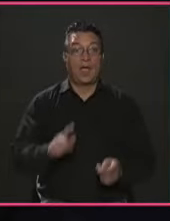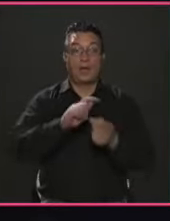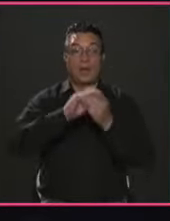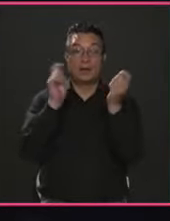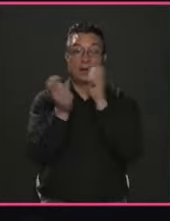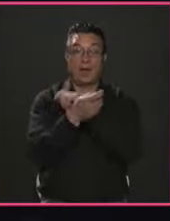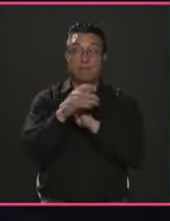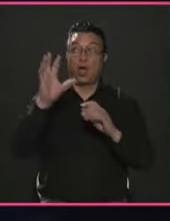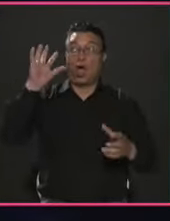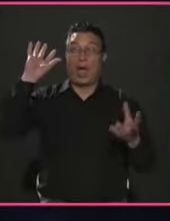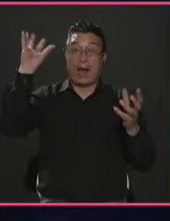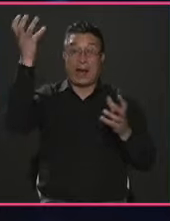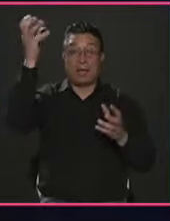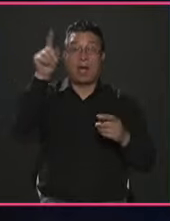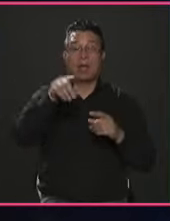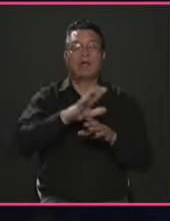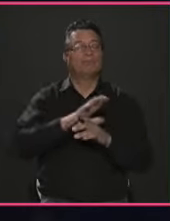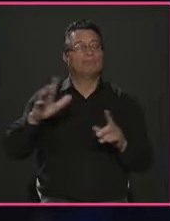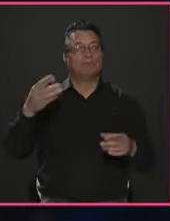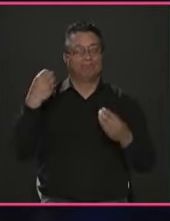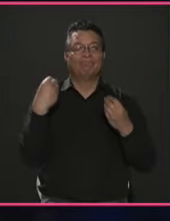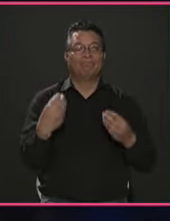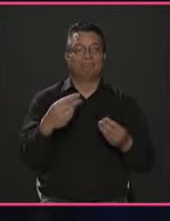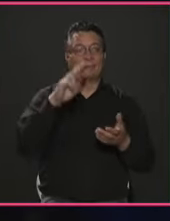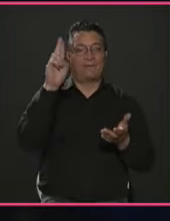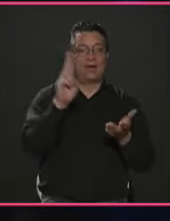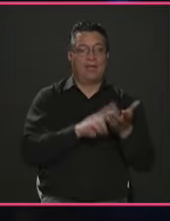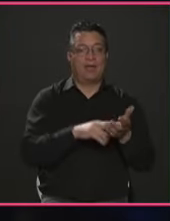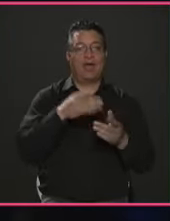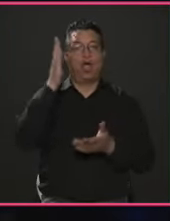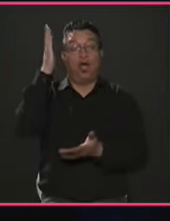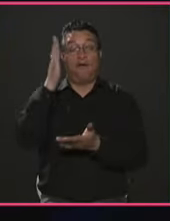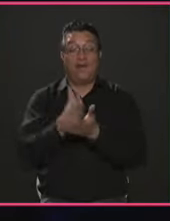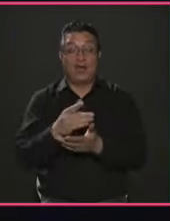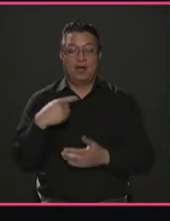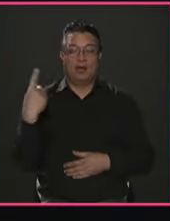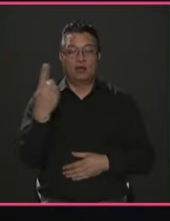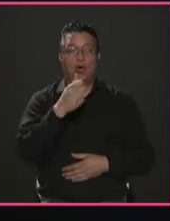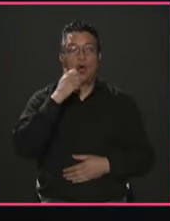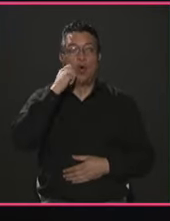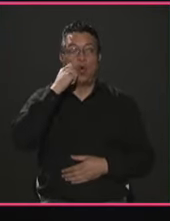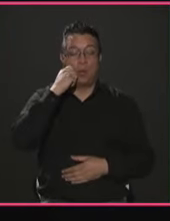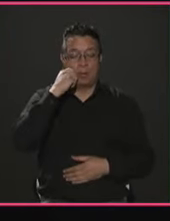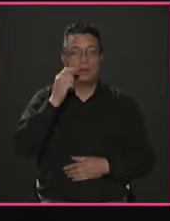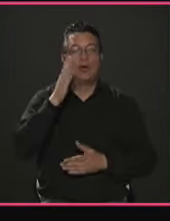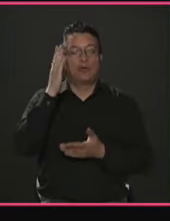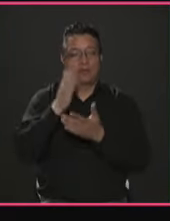efectivamente nos obliga como humanidad a avanzar en la